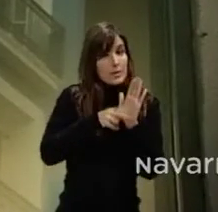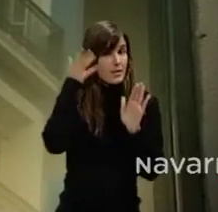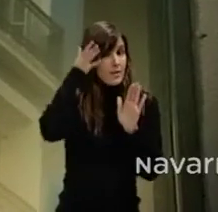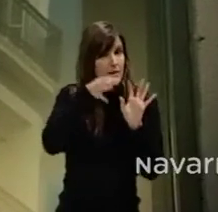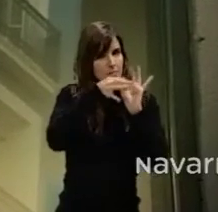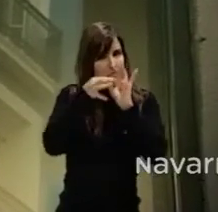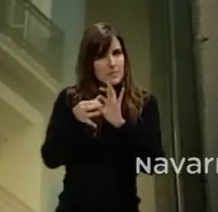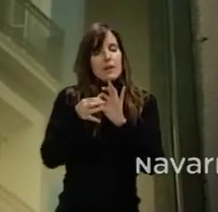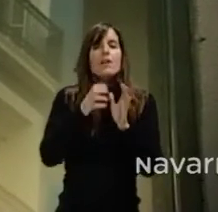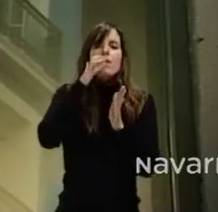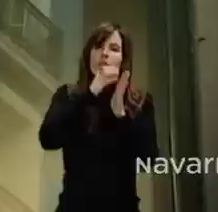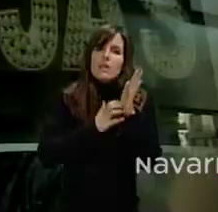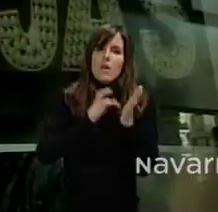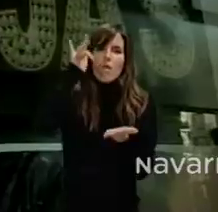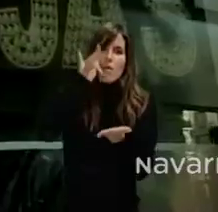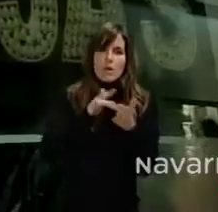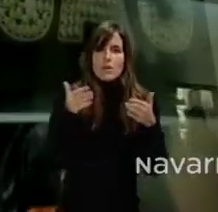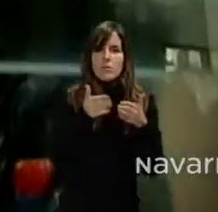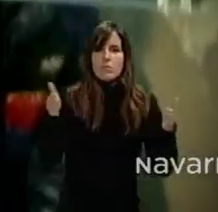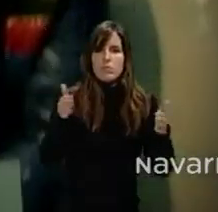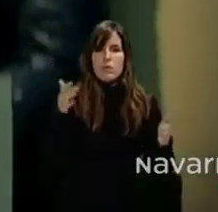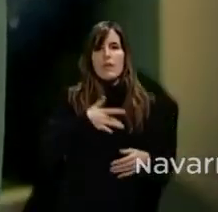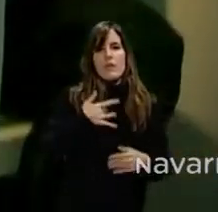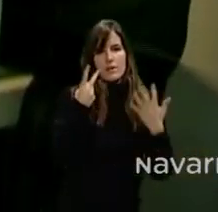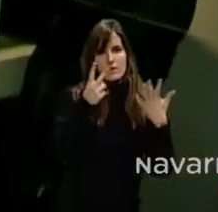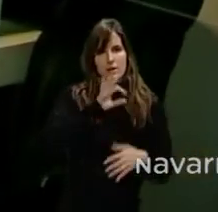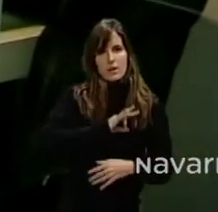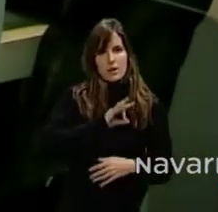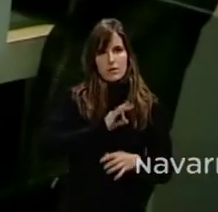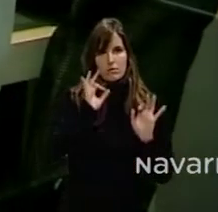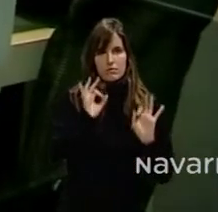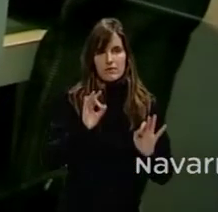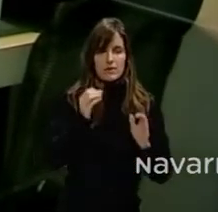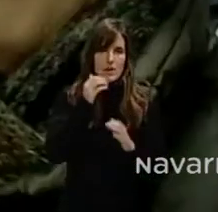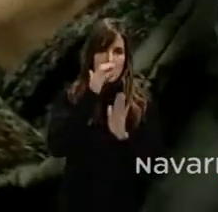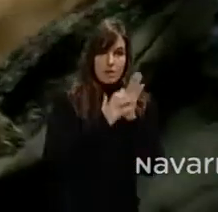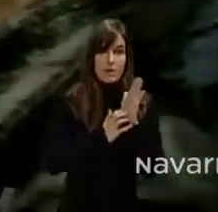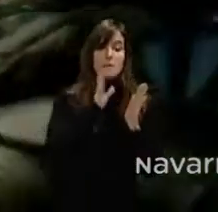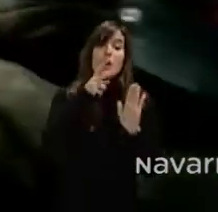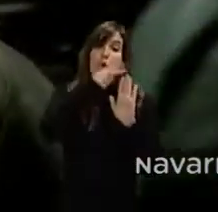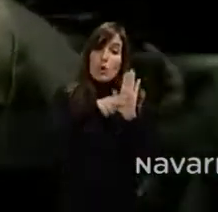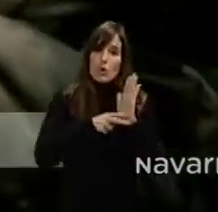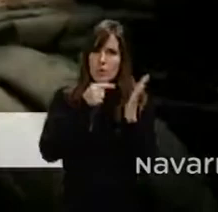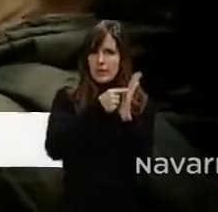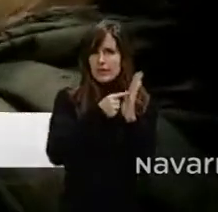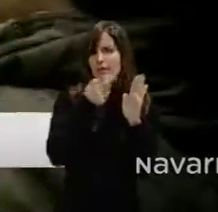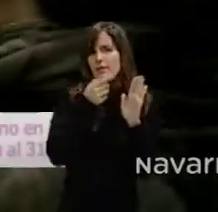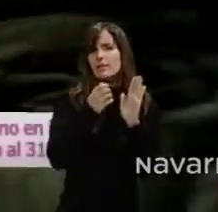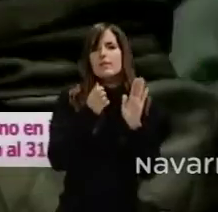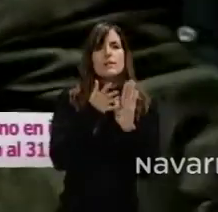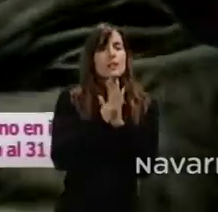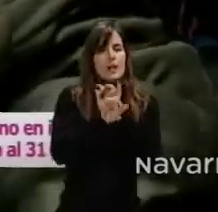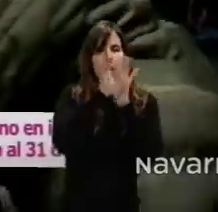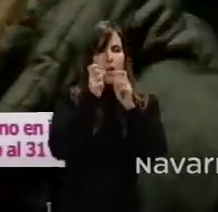Navarra, tenemos una fecha de inicio de rebajas, que es el 7 de enero, porque la normativa establece que son dos